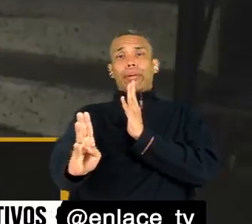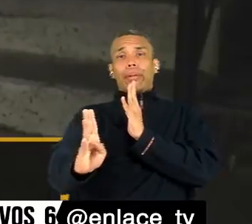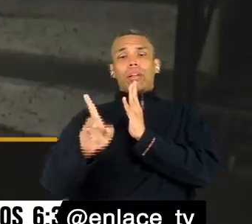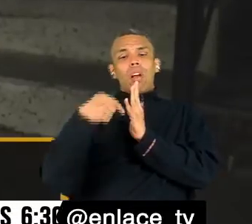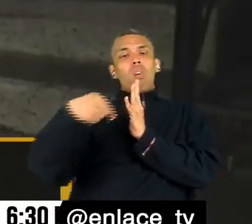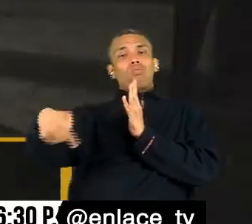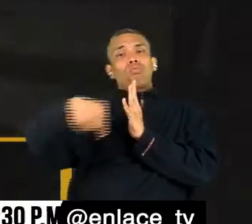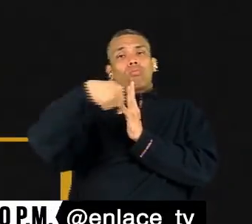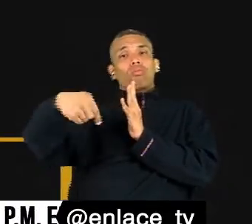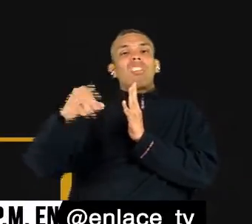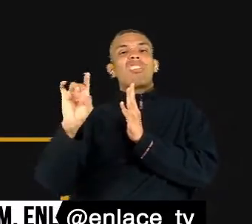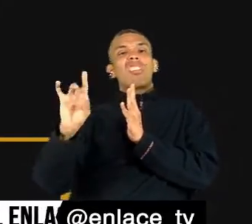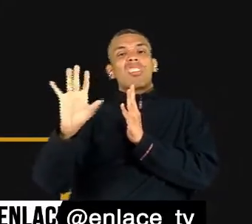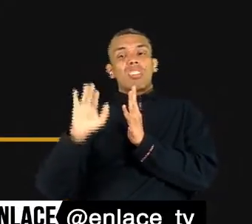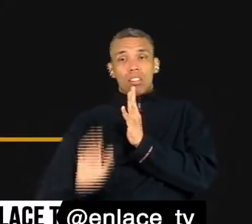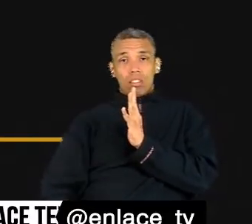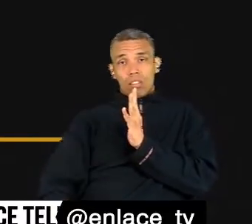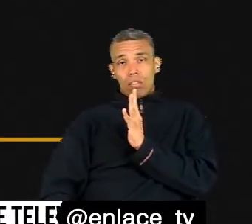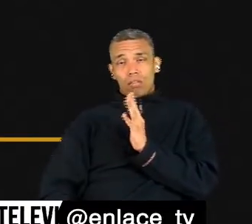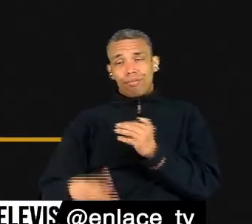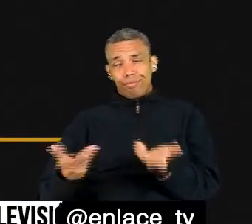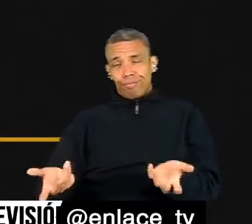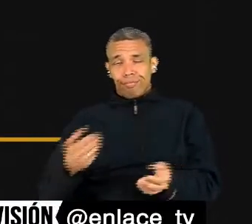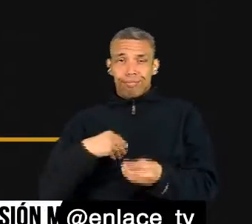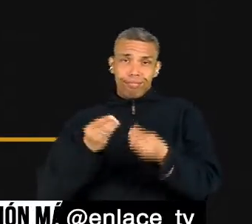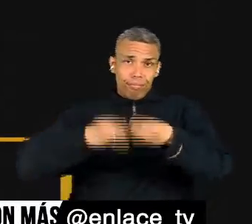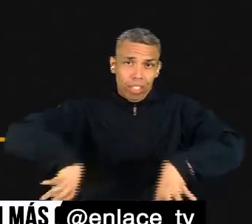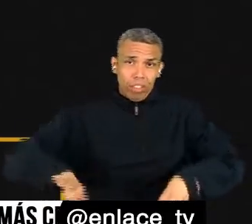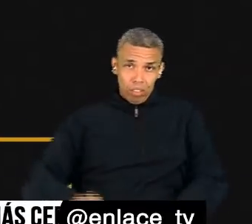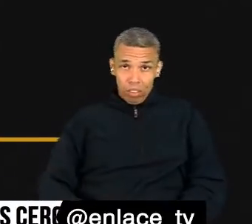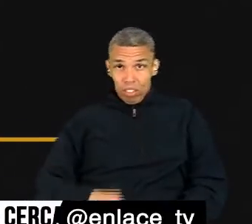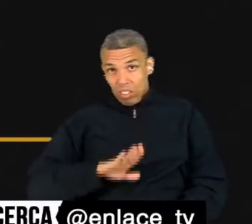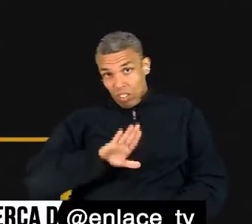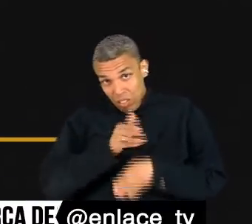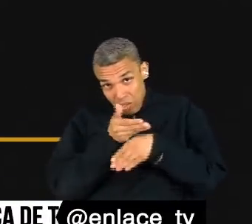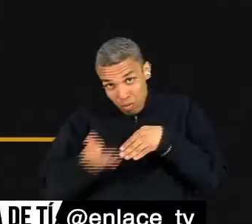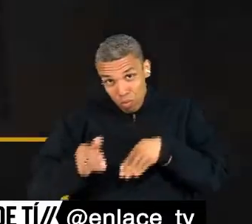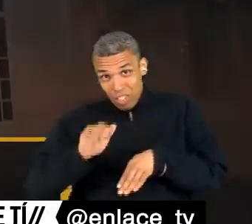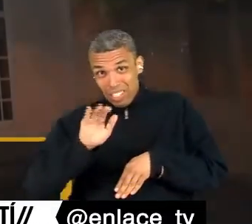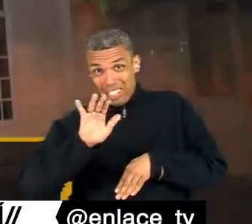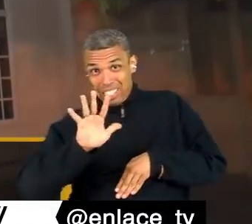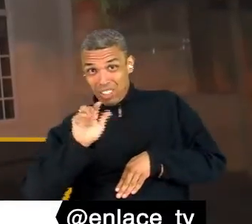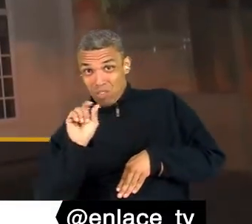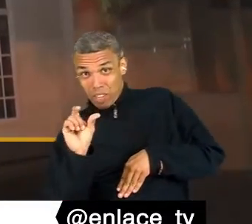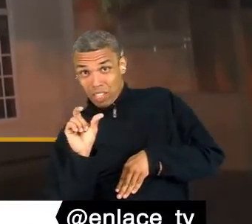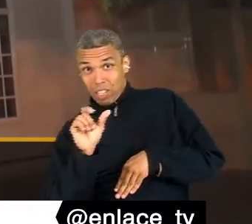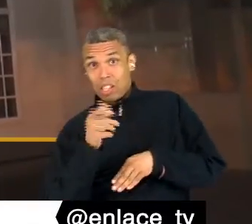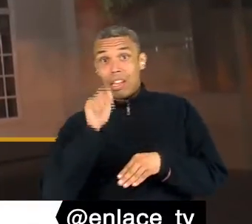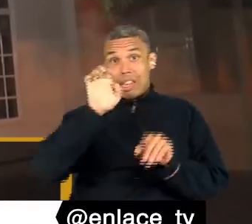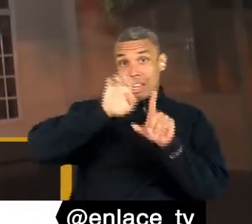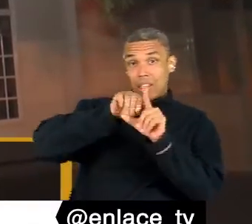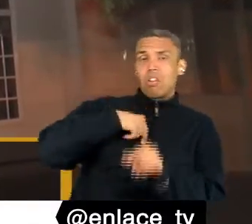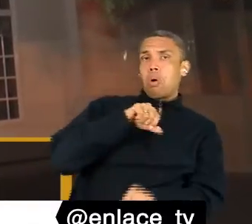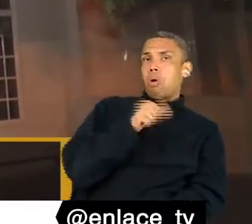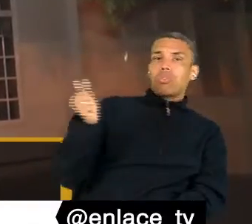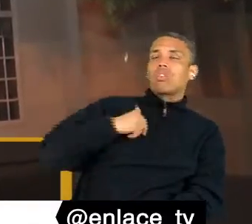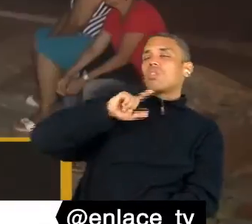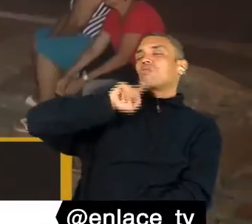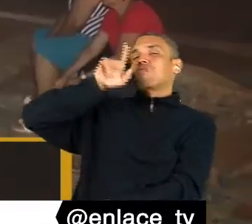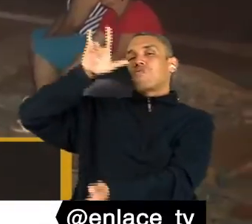más adelante que uno. Media hora después, 5 de la mañana en Café Salud, los usuarios denunciaron la pésima atención por parte